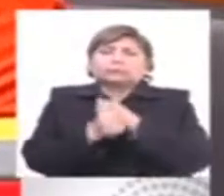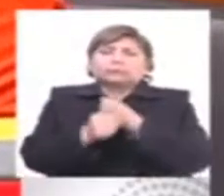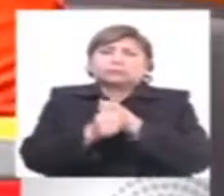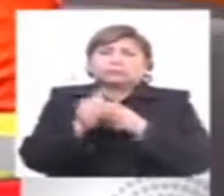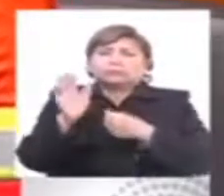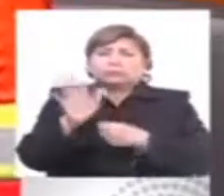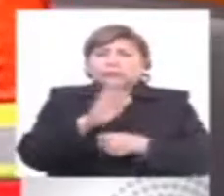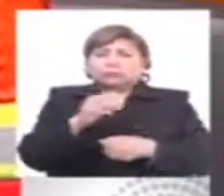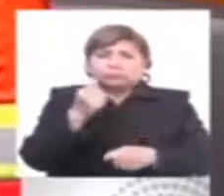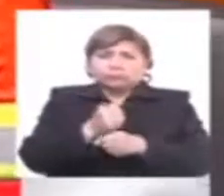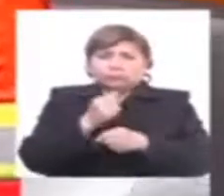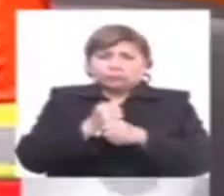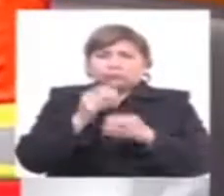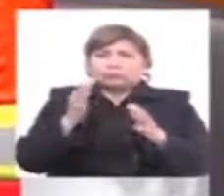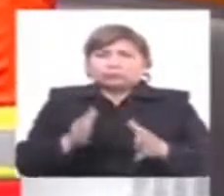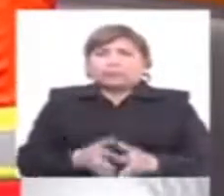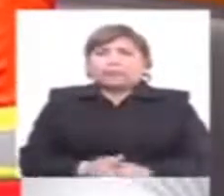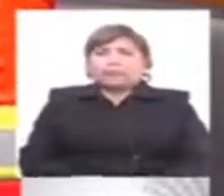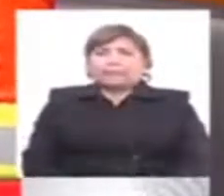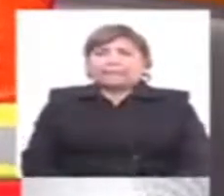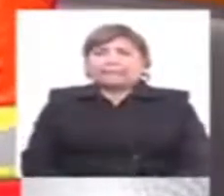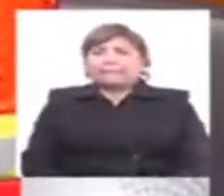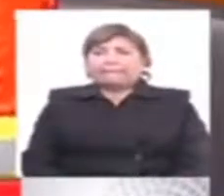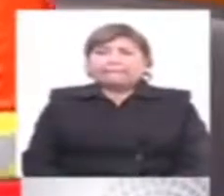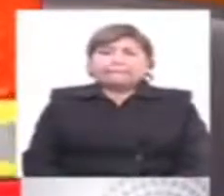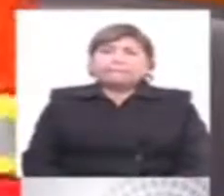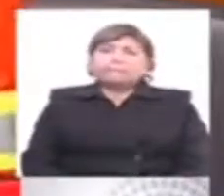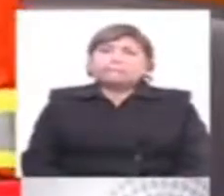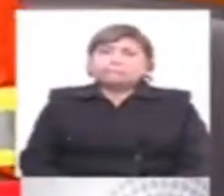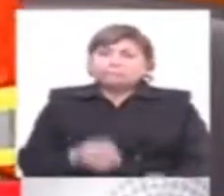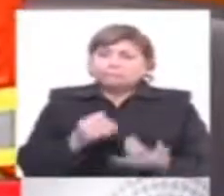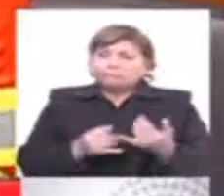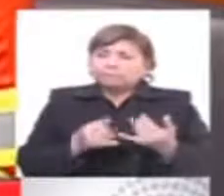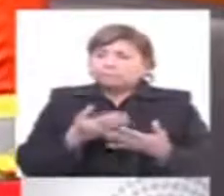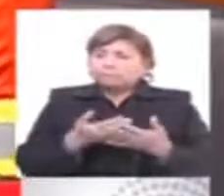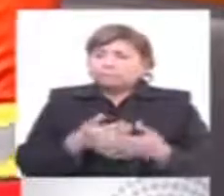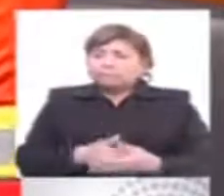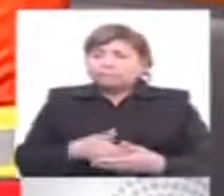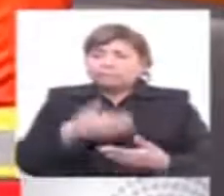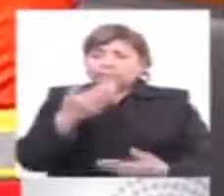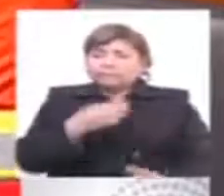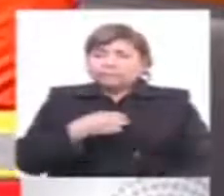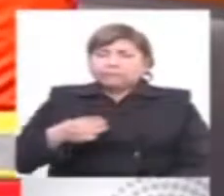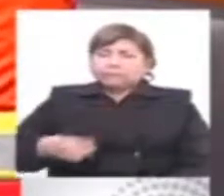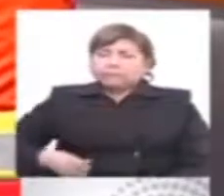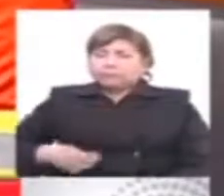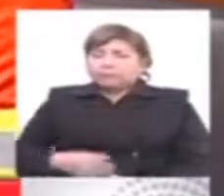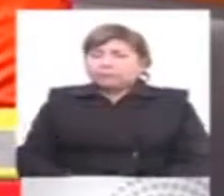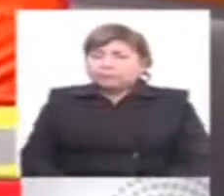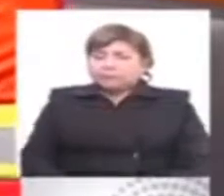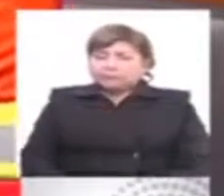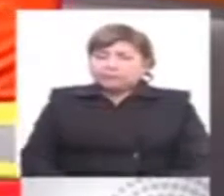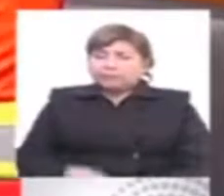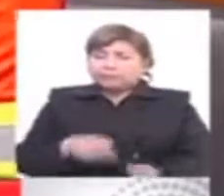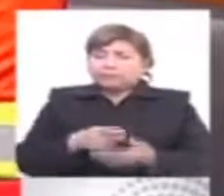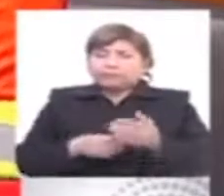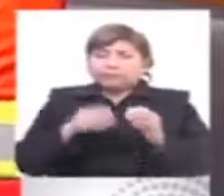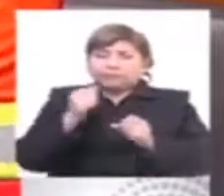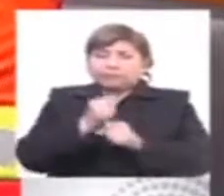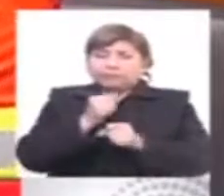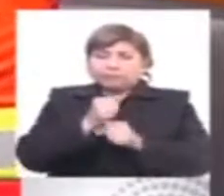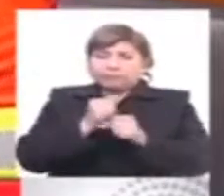sus trabajadores. Por último, señora ministra, como representante de los